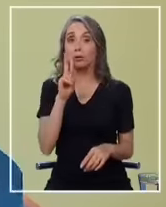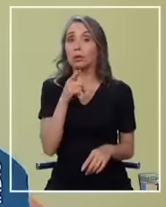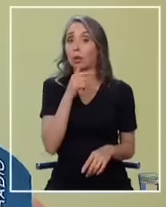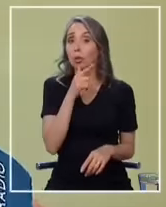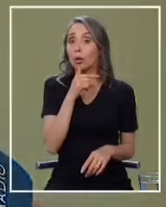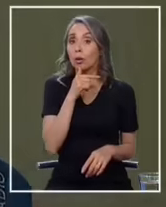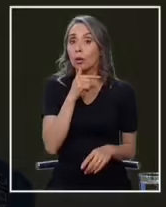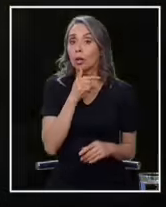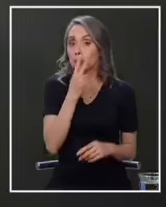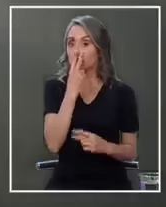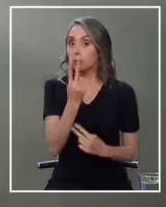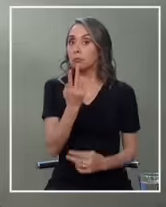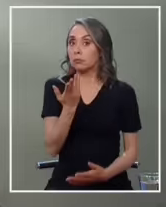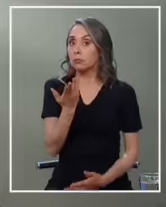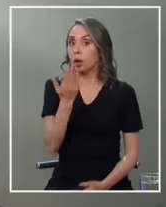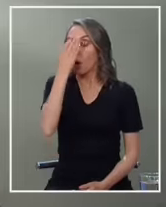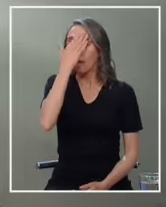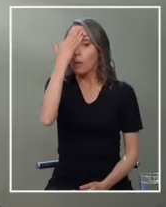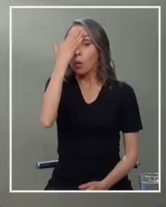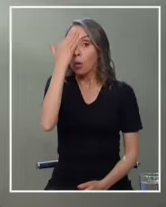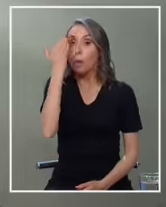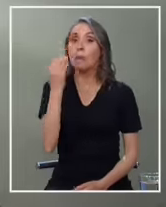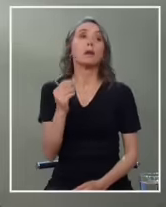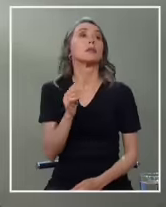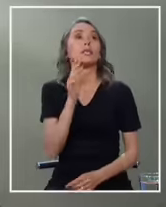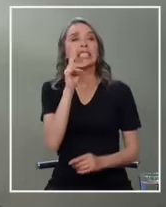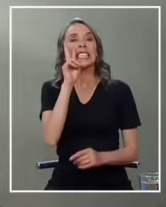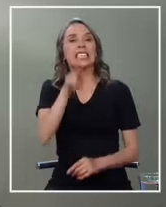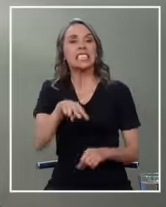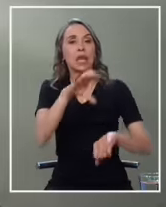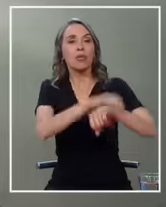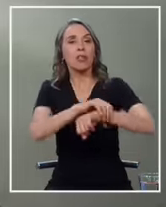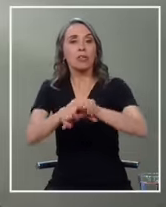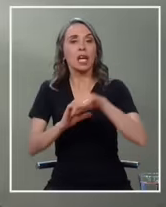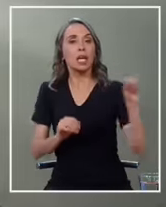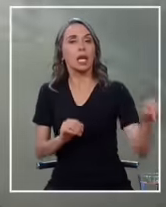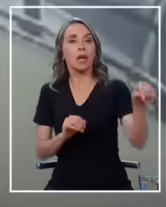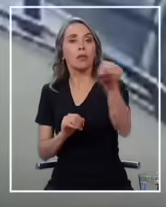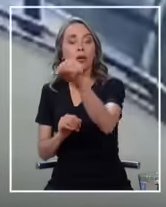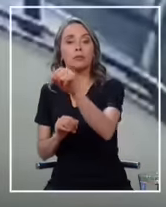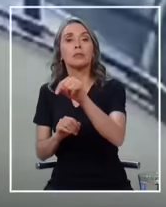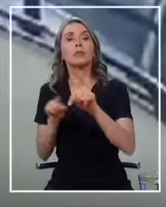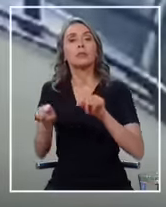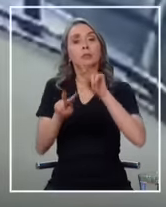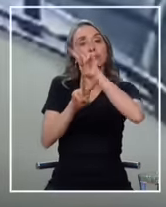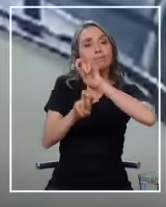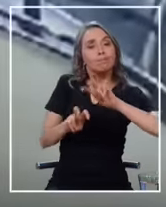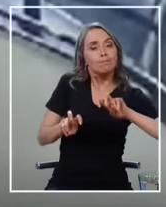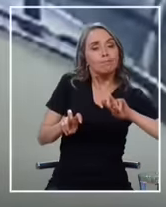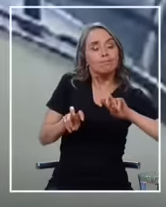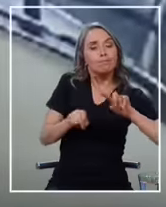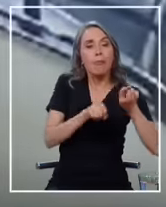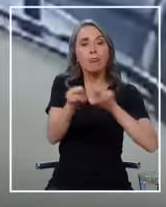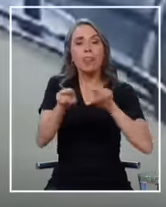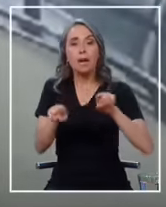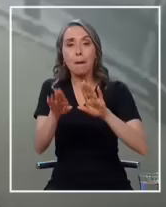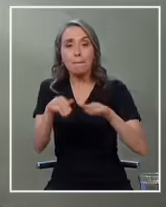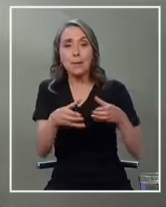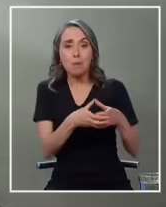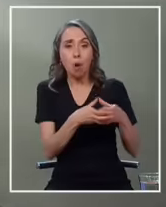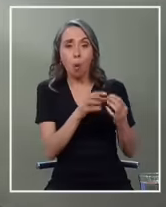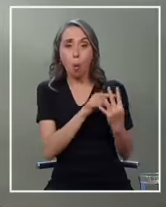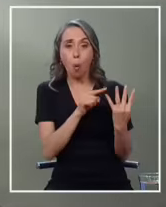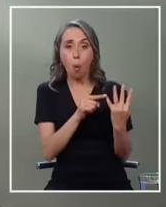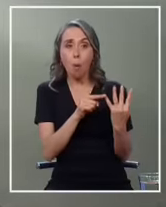duda es algo que nos preocupa. Por ahora ningún caso registra detenidos mientras continúan las diligencias para establecer si se trata de una misma